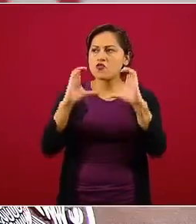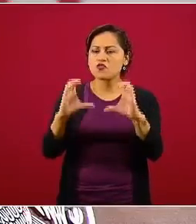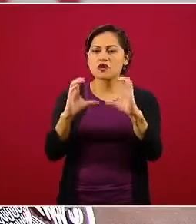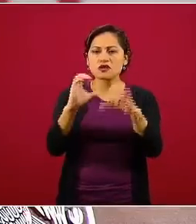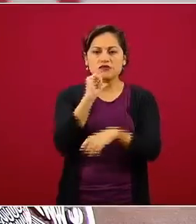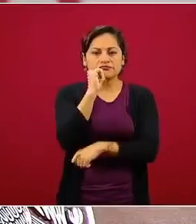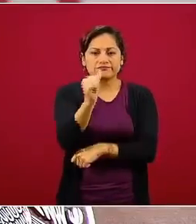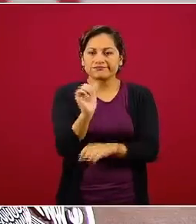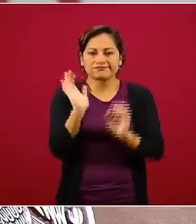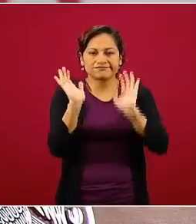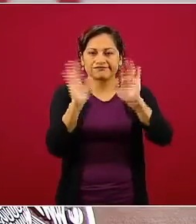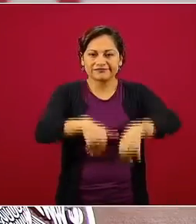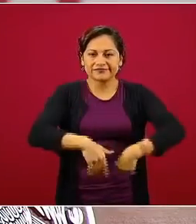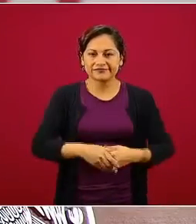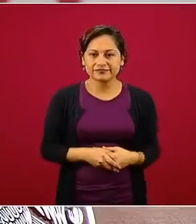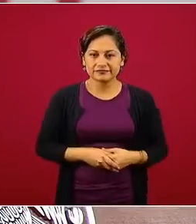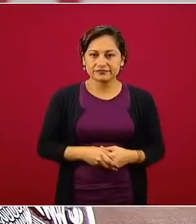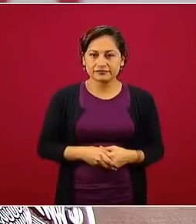Entonces ya no.